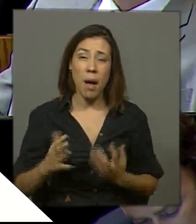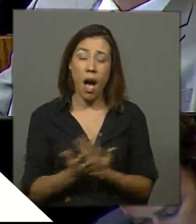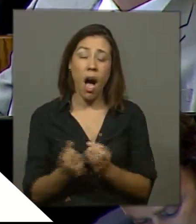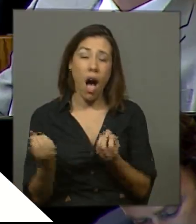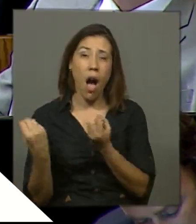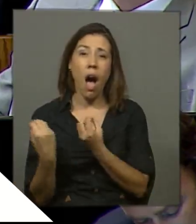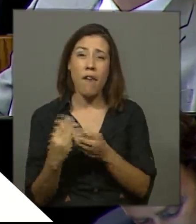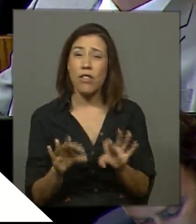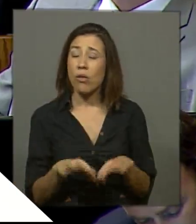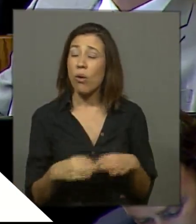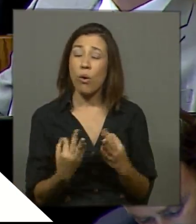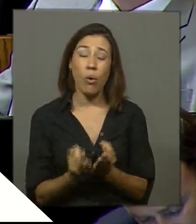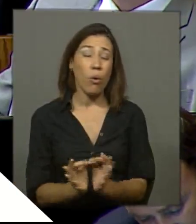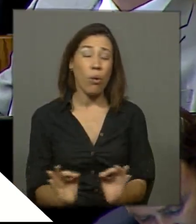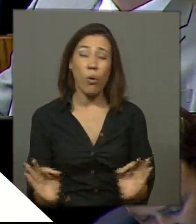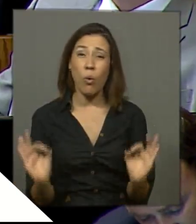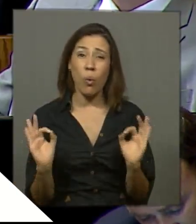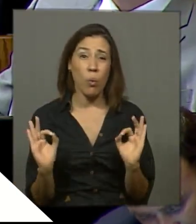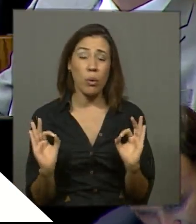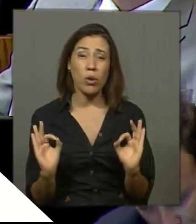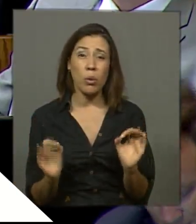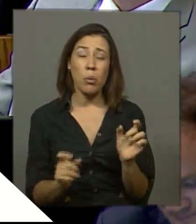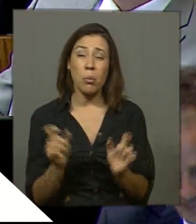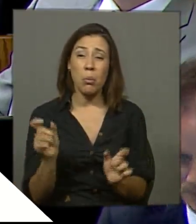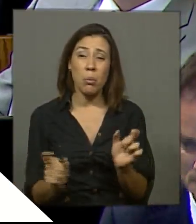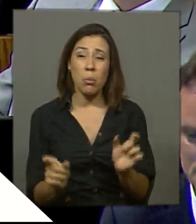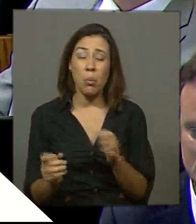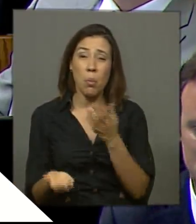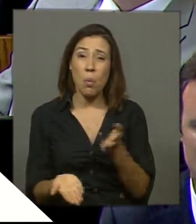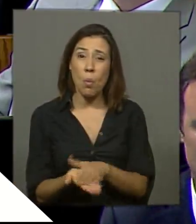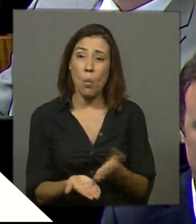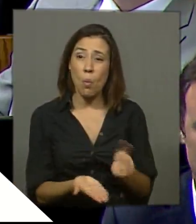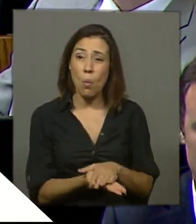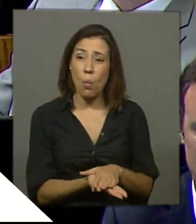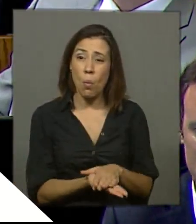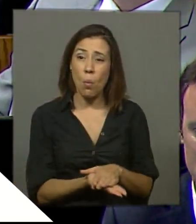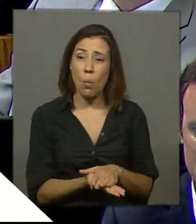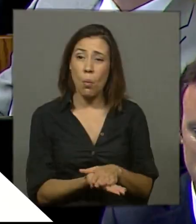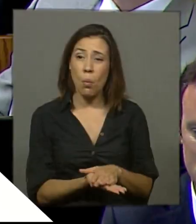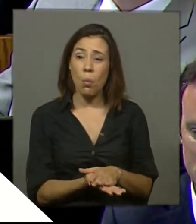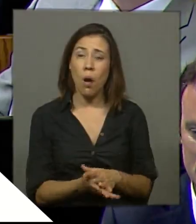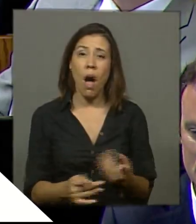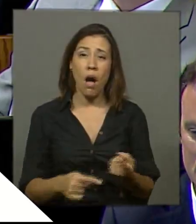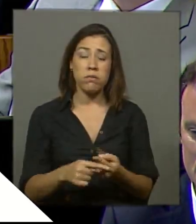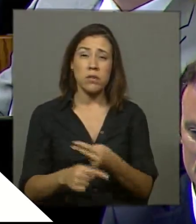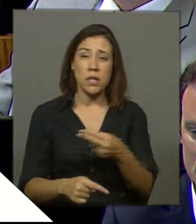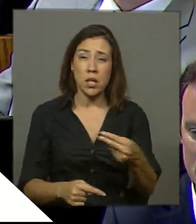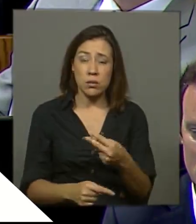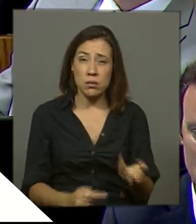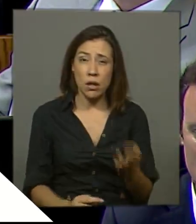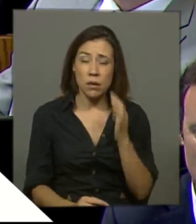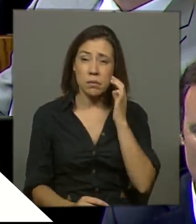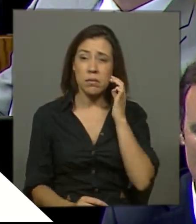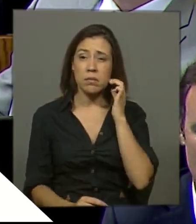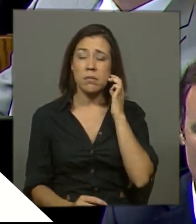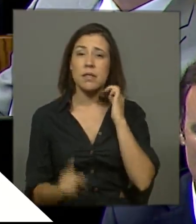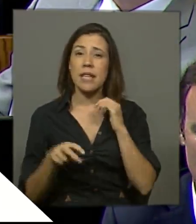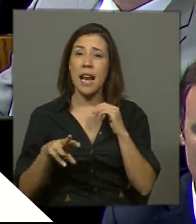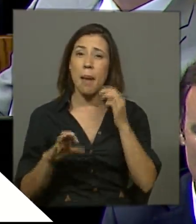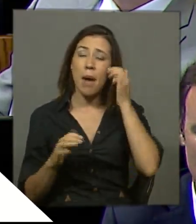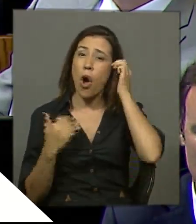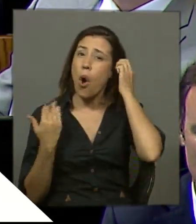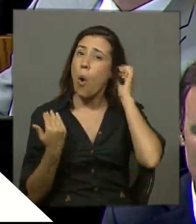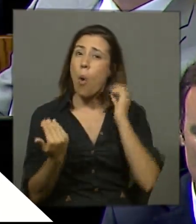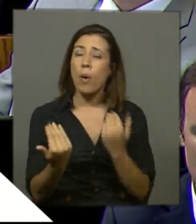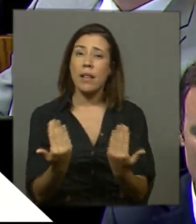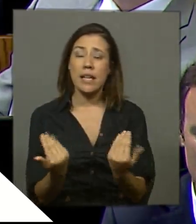abandono total ministro gente que gente que muere redes de explotación sexual ministro el sename es urgente